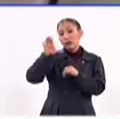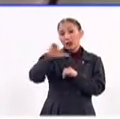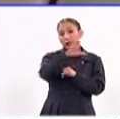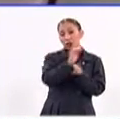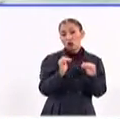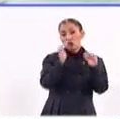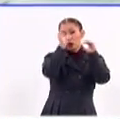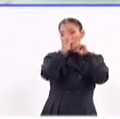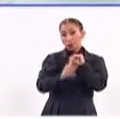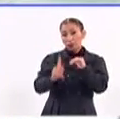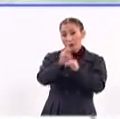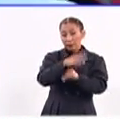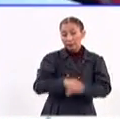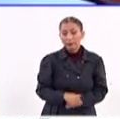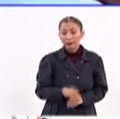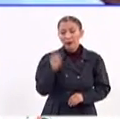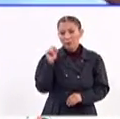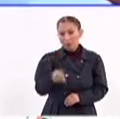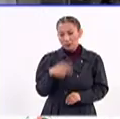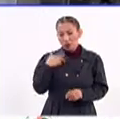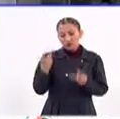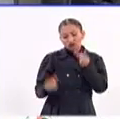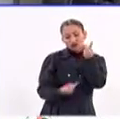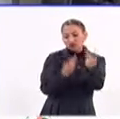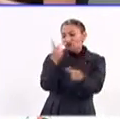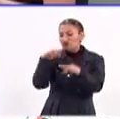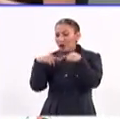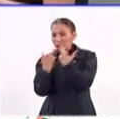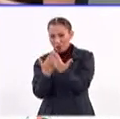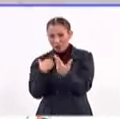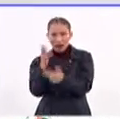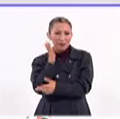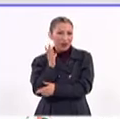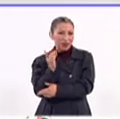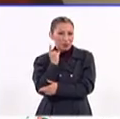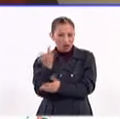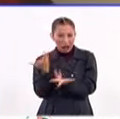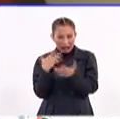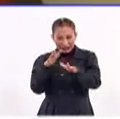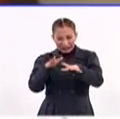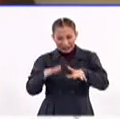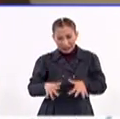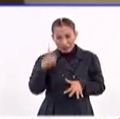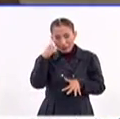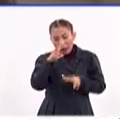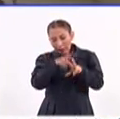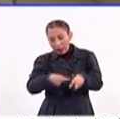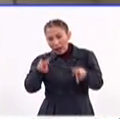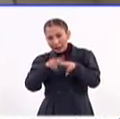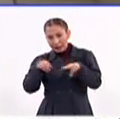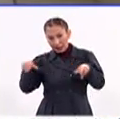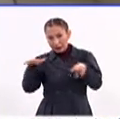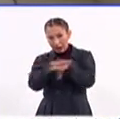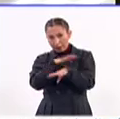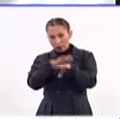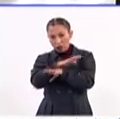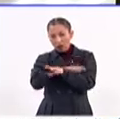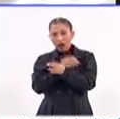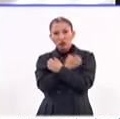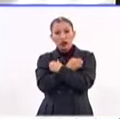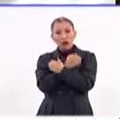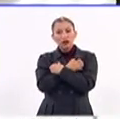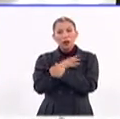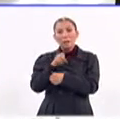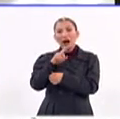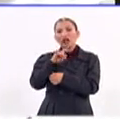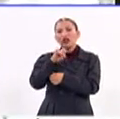educación superior pública. Como parte de las audiencias públicas que la Cámara de Diputados lleva a cabo para el análisis de la reforma educativa, el